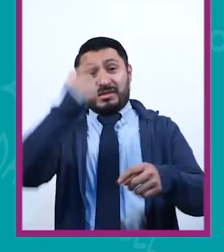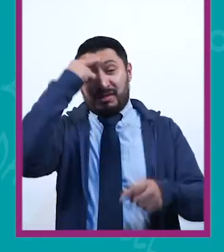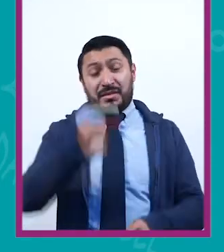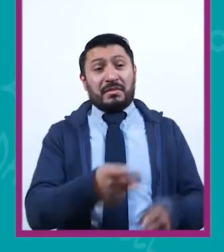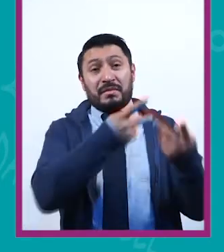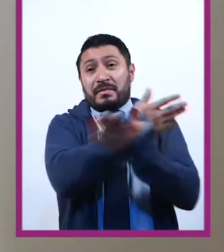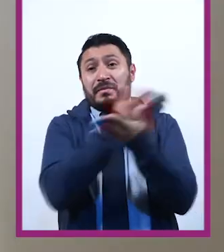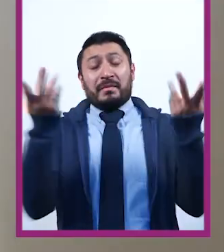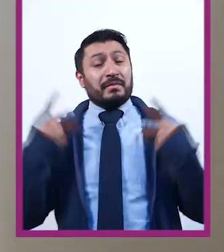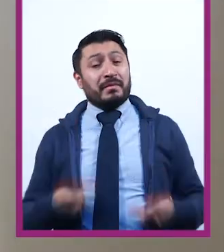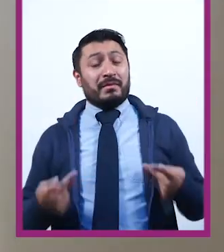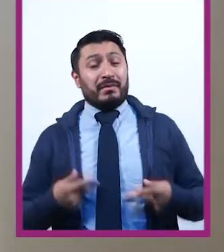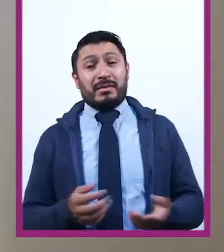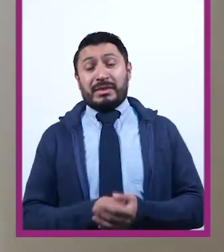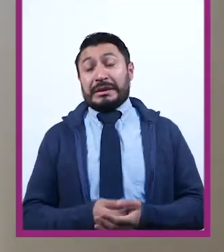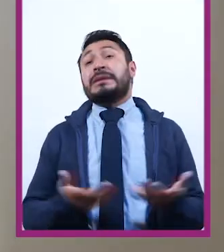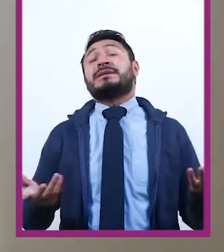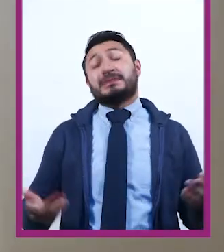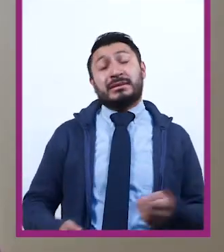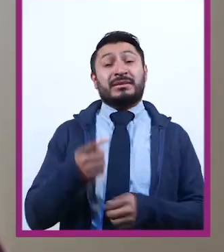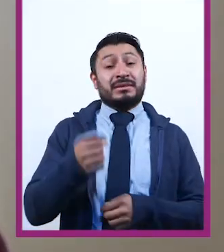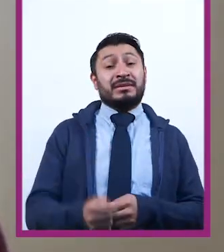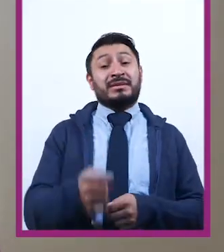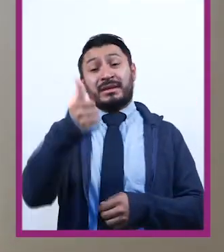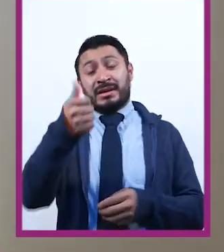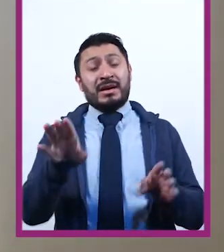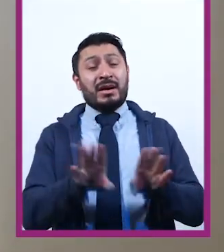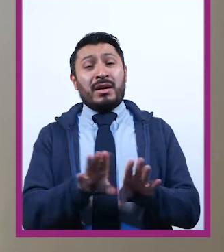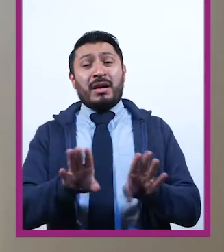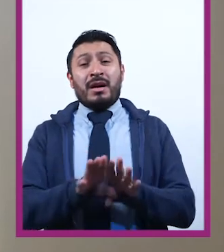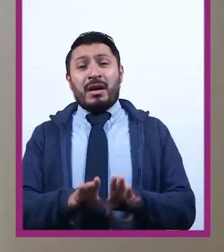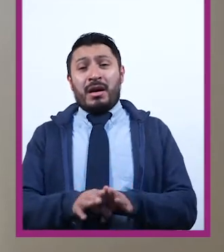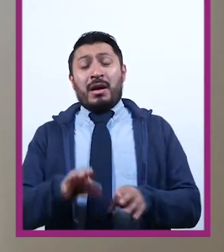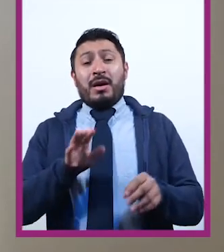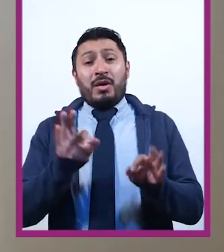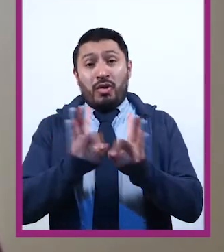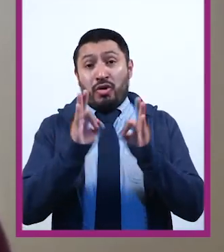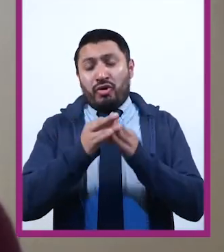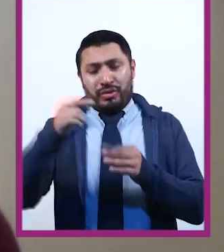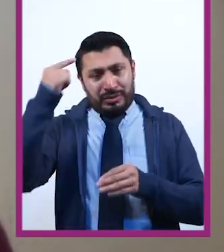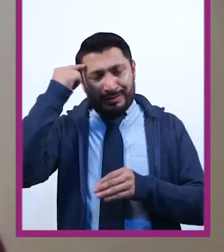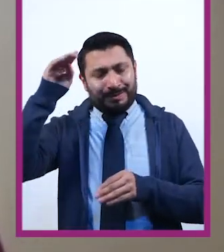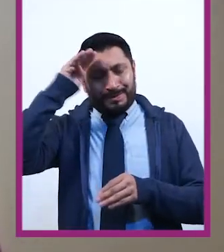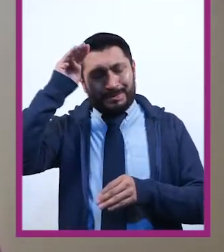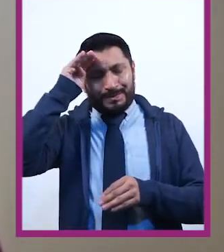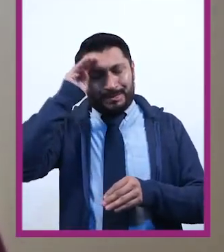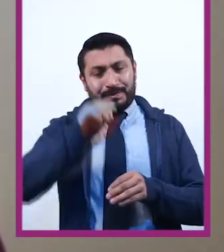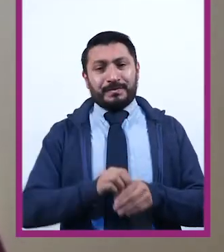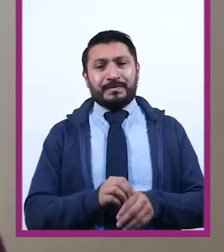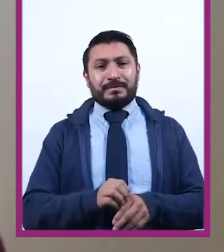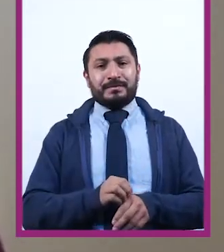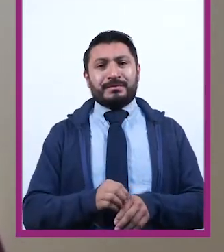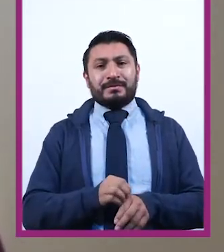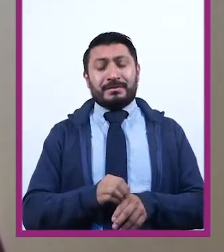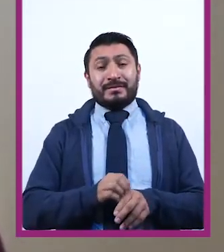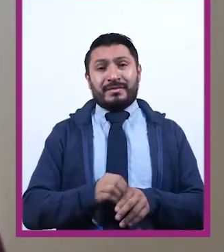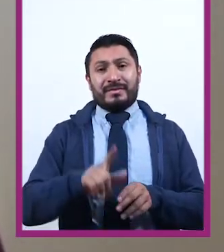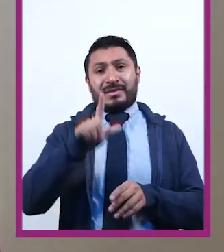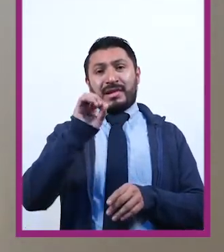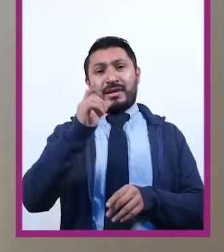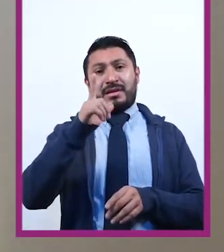a una persona? Pues lo primerito sería pues el tipo de pensamiento, el